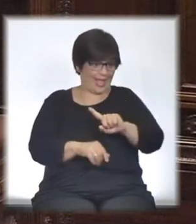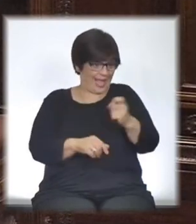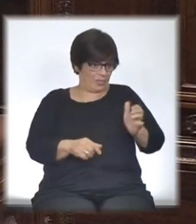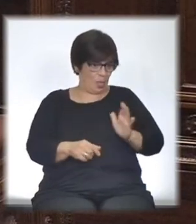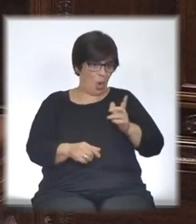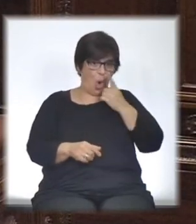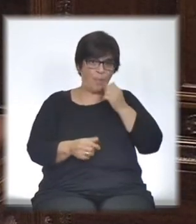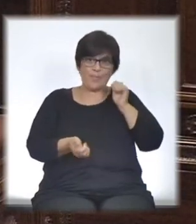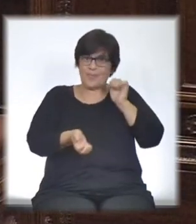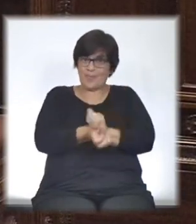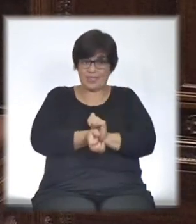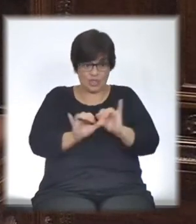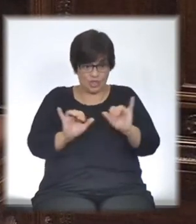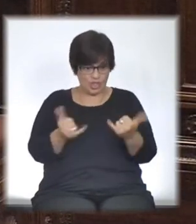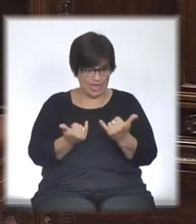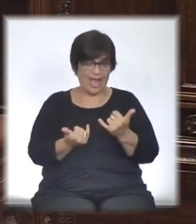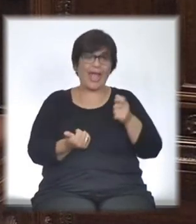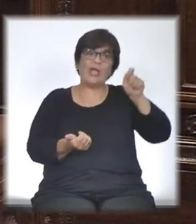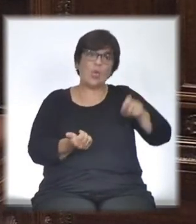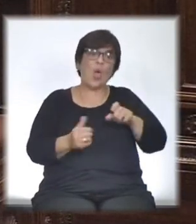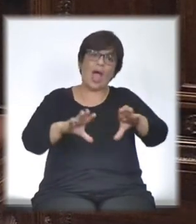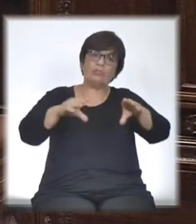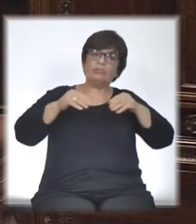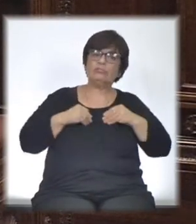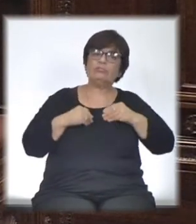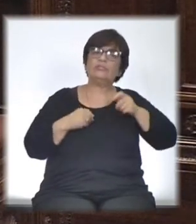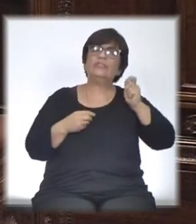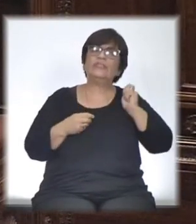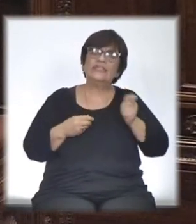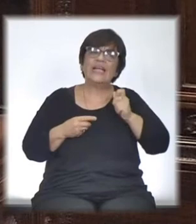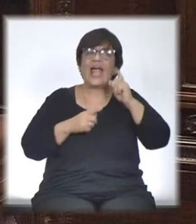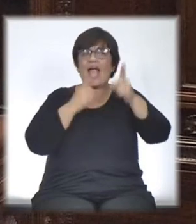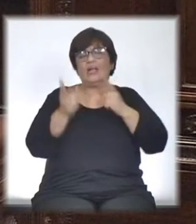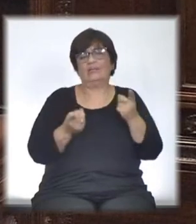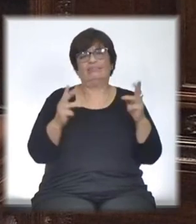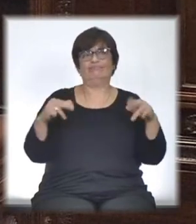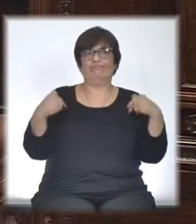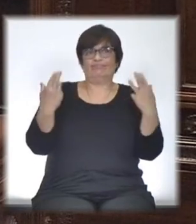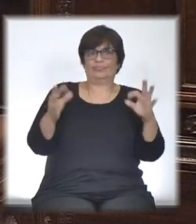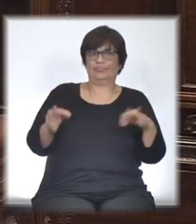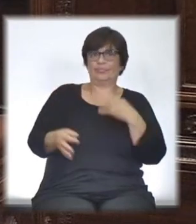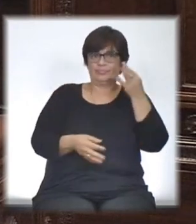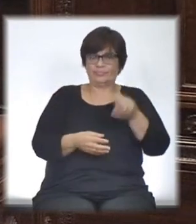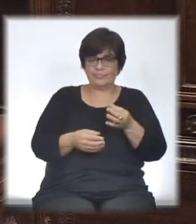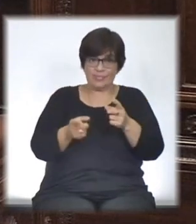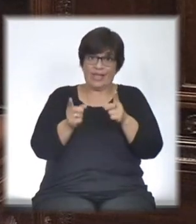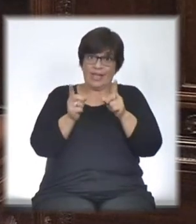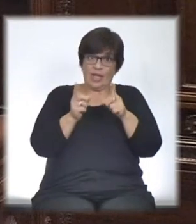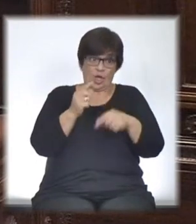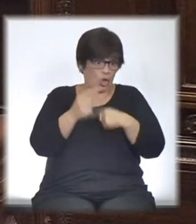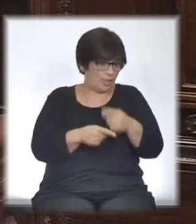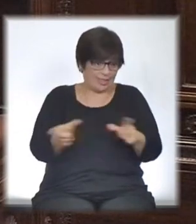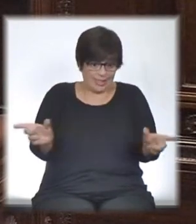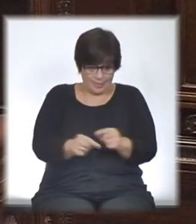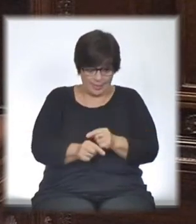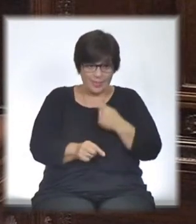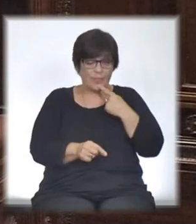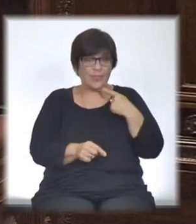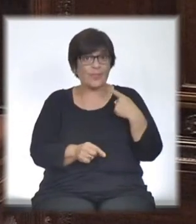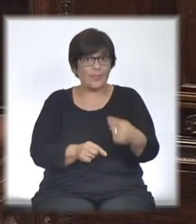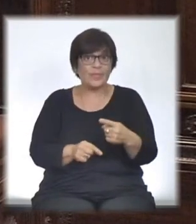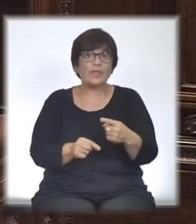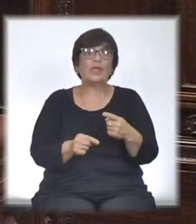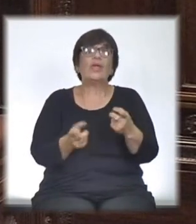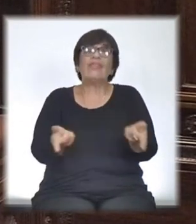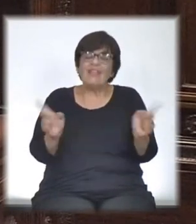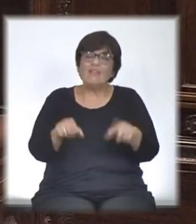presos políticos y se juzgue a los responsables de tanta ignominia. Queremos culminar esta intervención